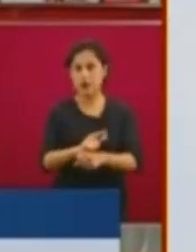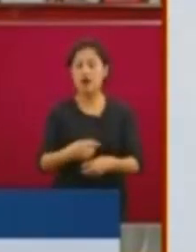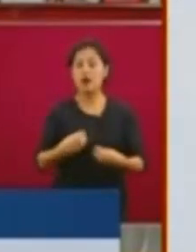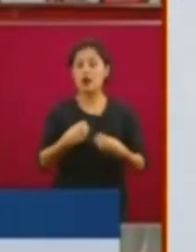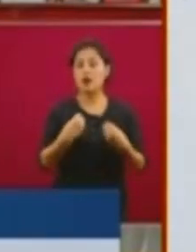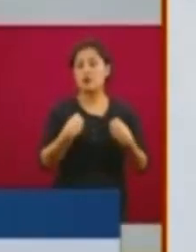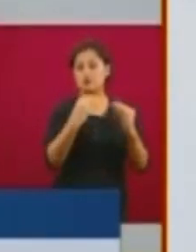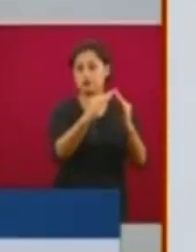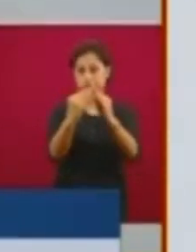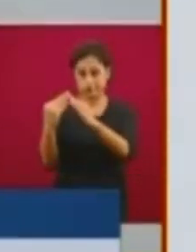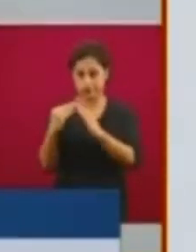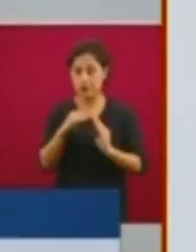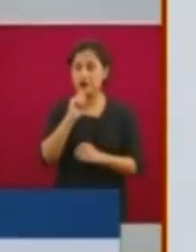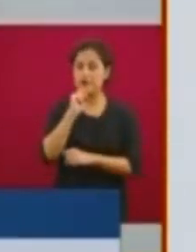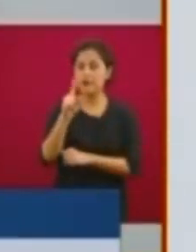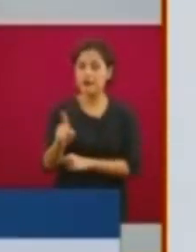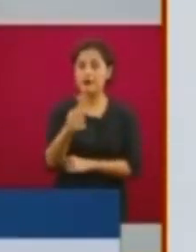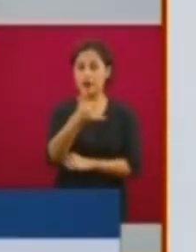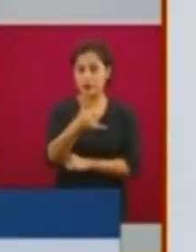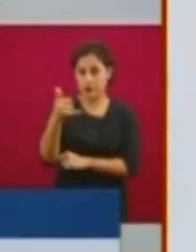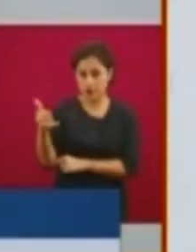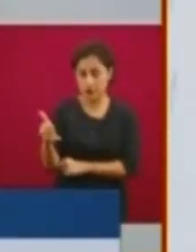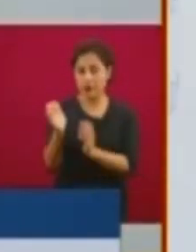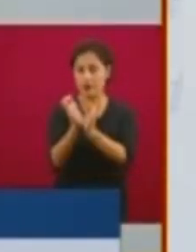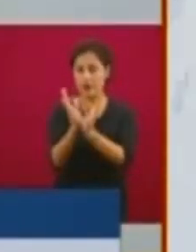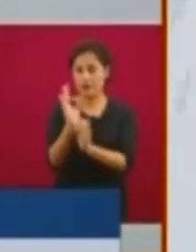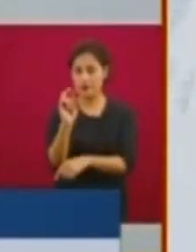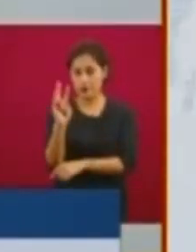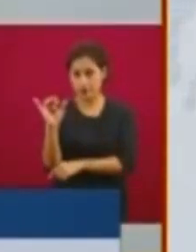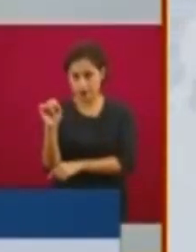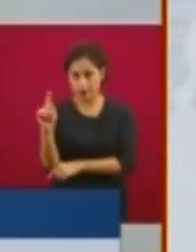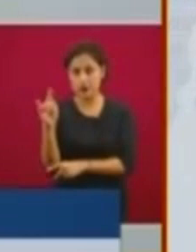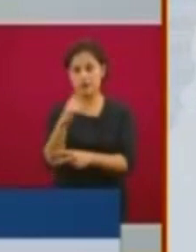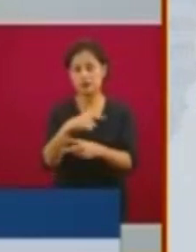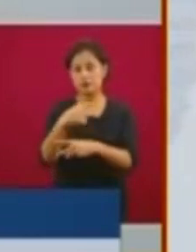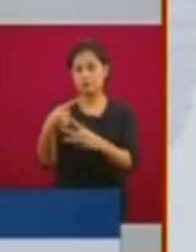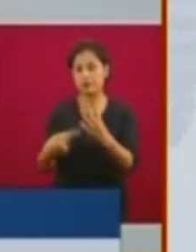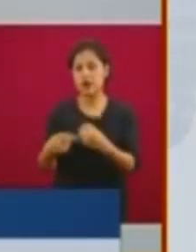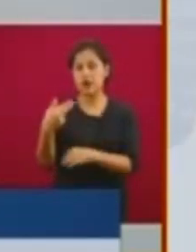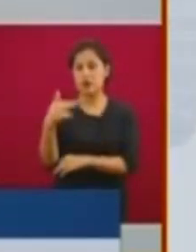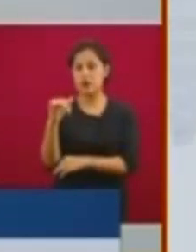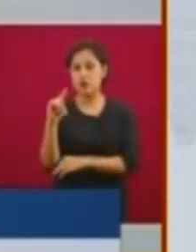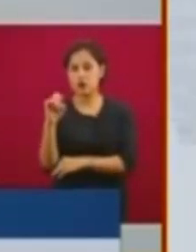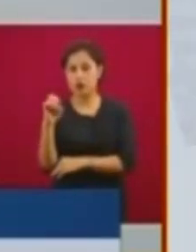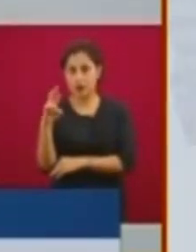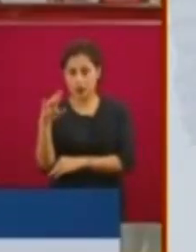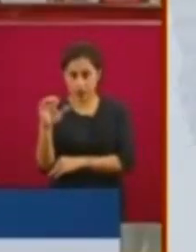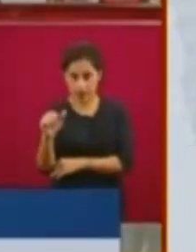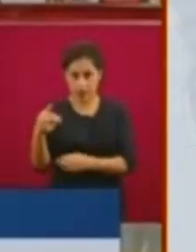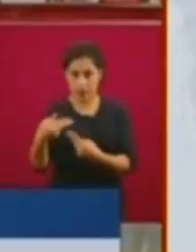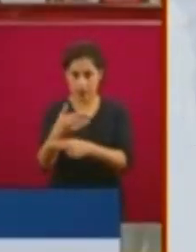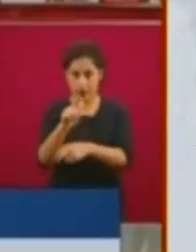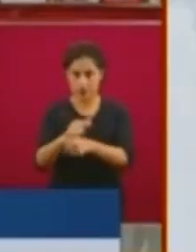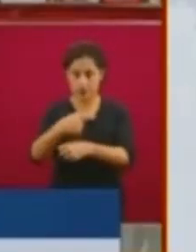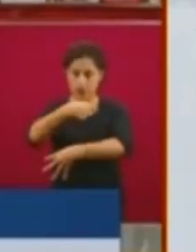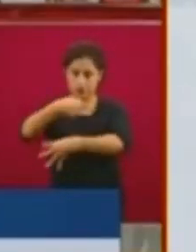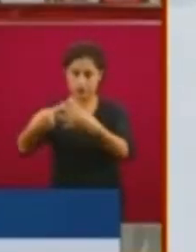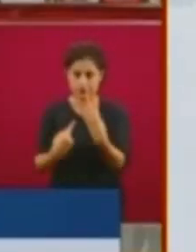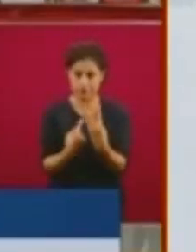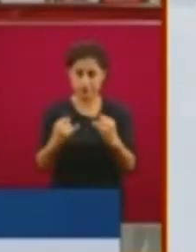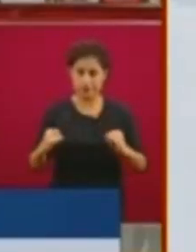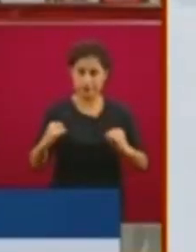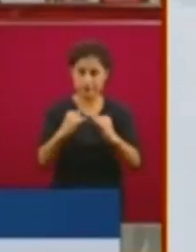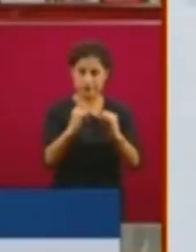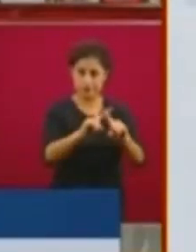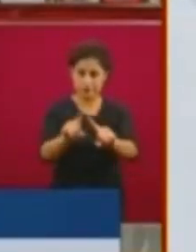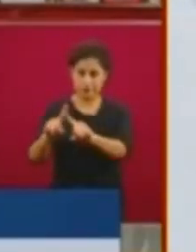autoridades, digamos, competentes con la participación de la propia ciudadanía quien determina si se requiere una escuela, si se requiere una universidad,